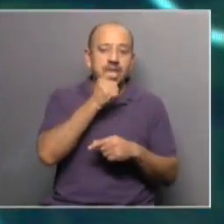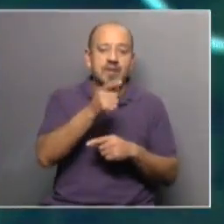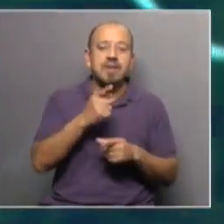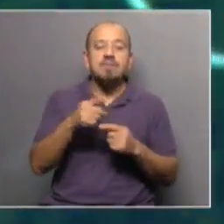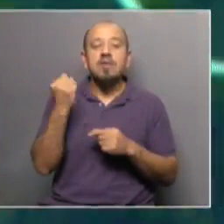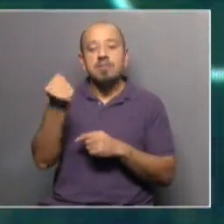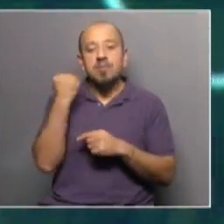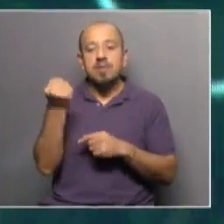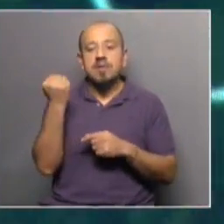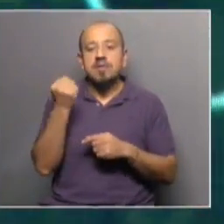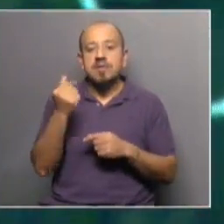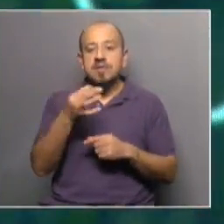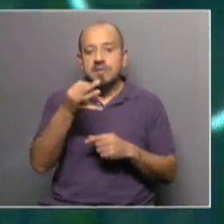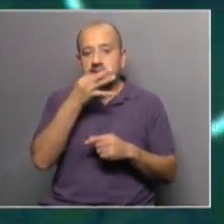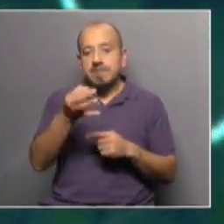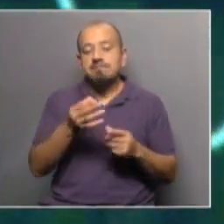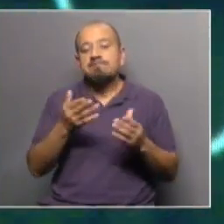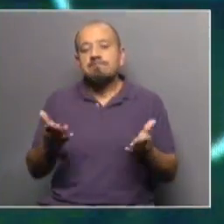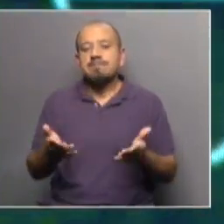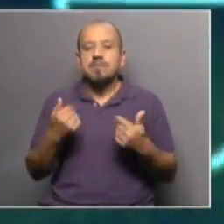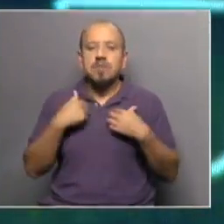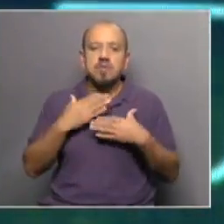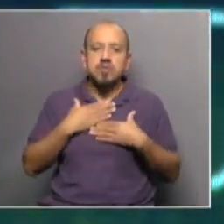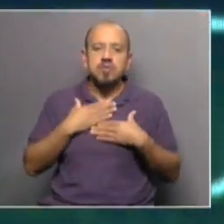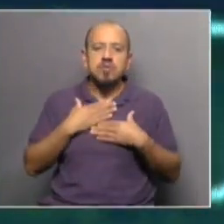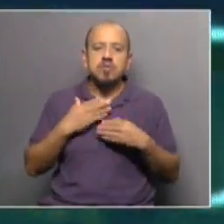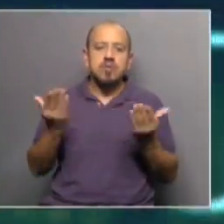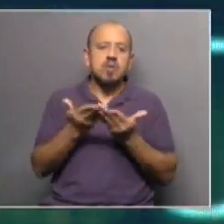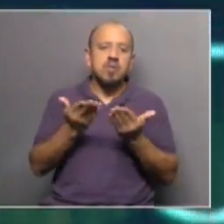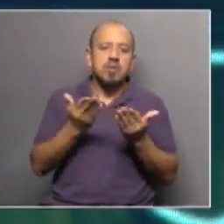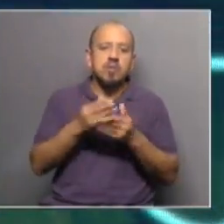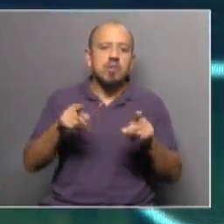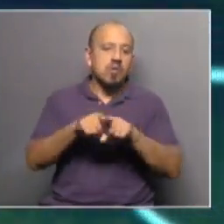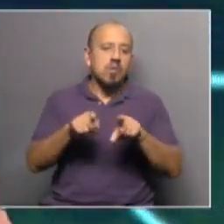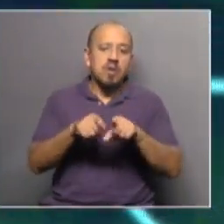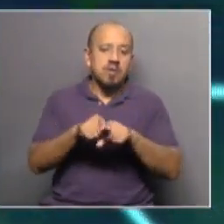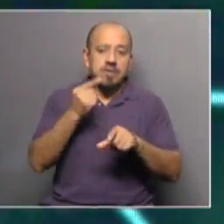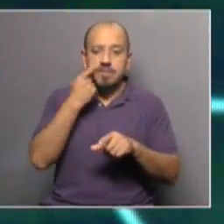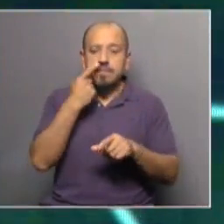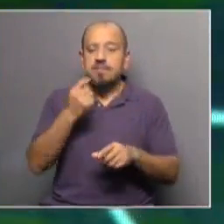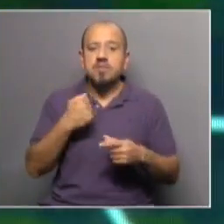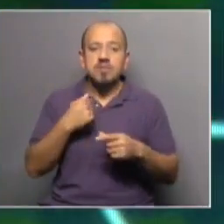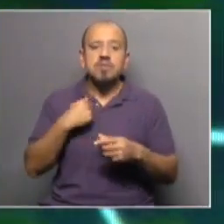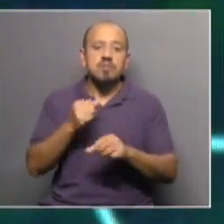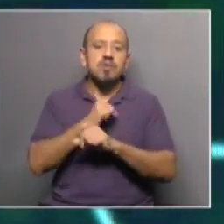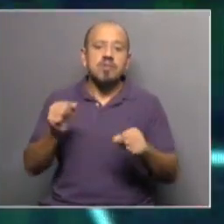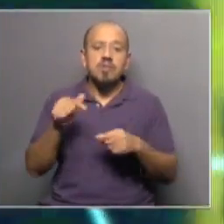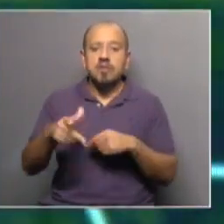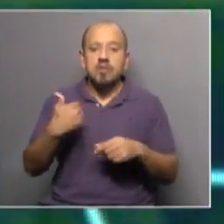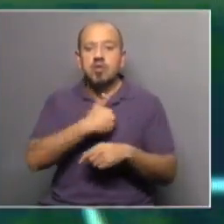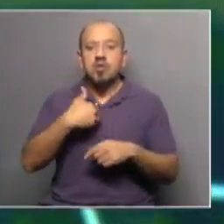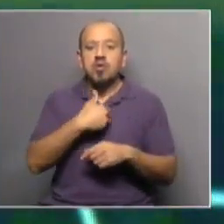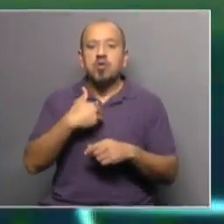qué importante que decía y eso que veníamos hablando. Nosotros estudiamos lo mismo que los varones, decía. O sea, perfectamente podemos estar acá y podemos asumir estos roles